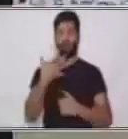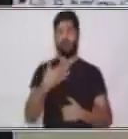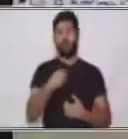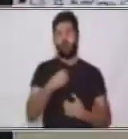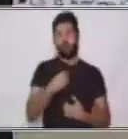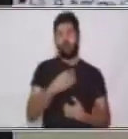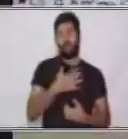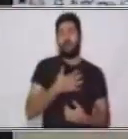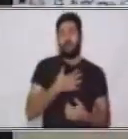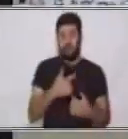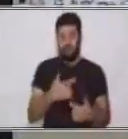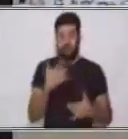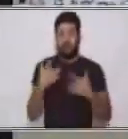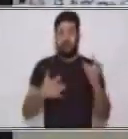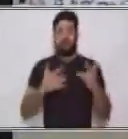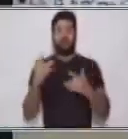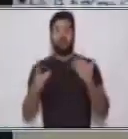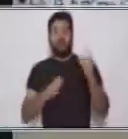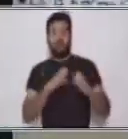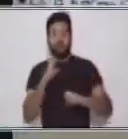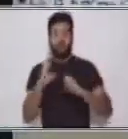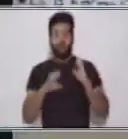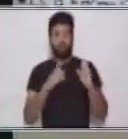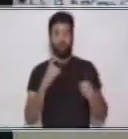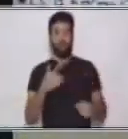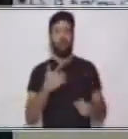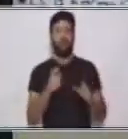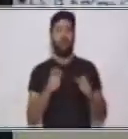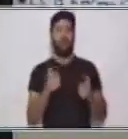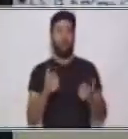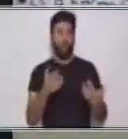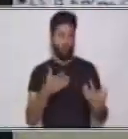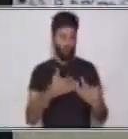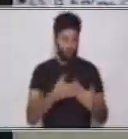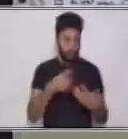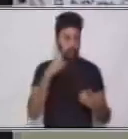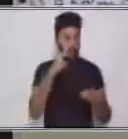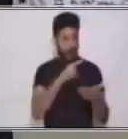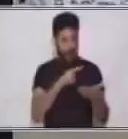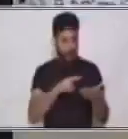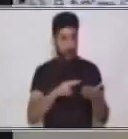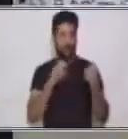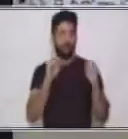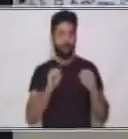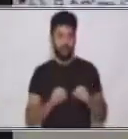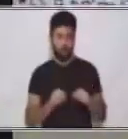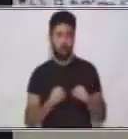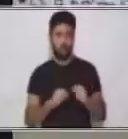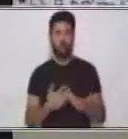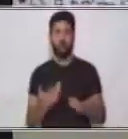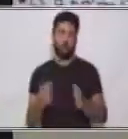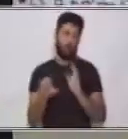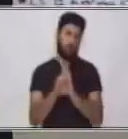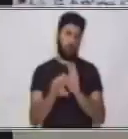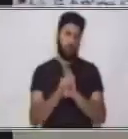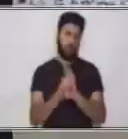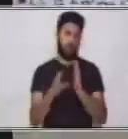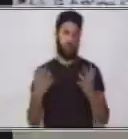el estado de ánimo de cómo nosotros estemos para poder leer algún texto. Por